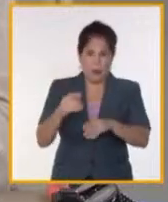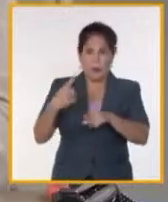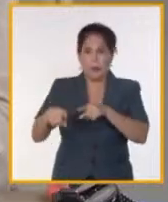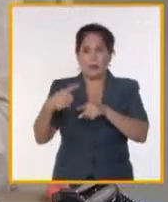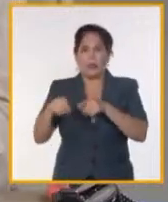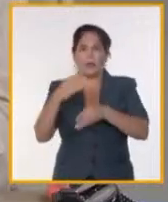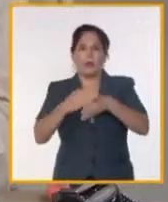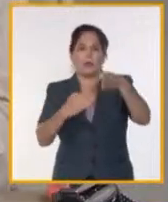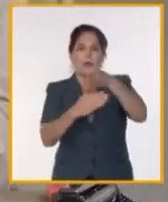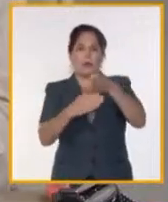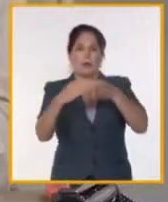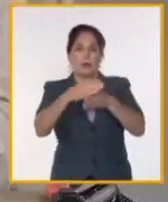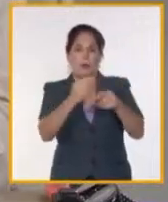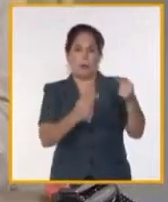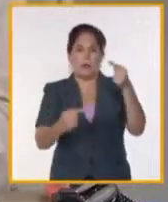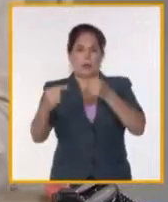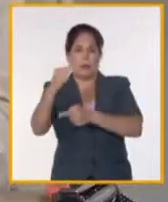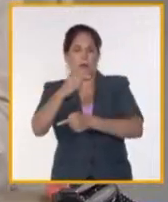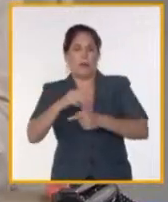construcción.